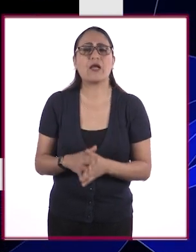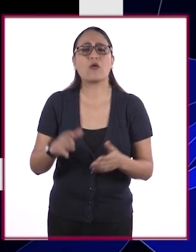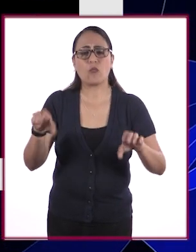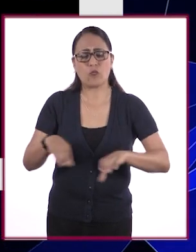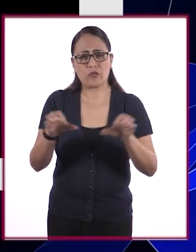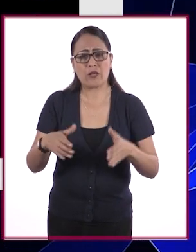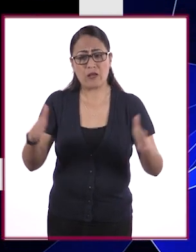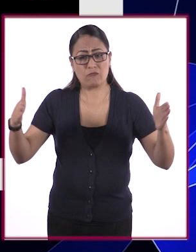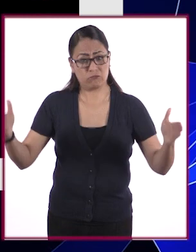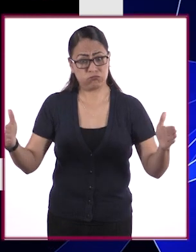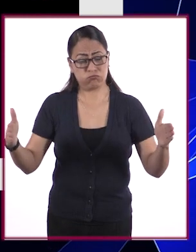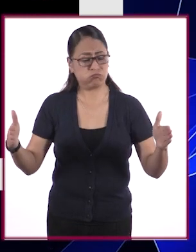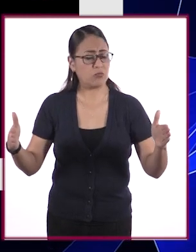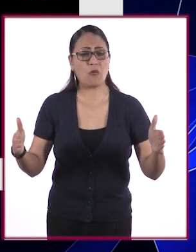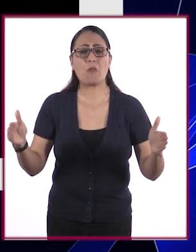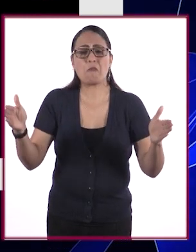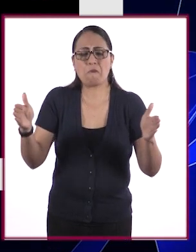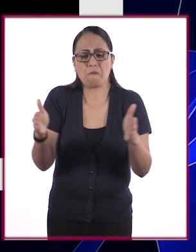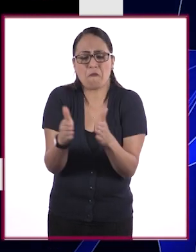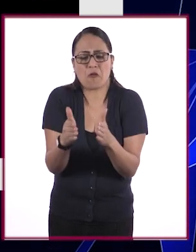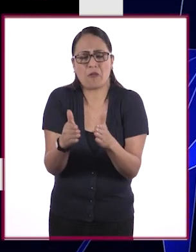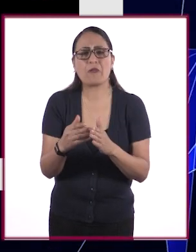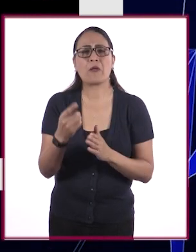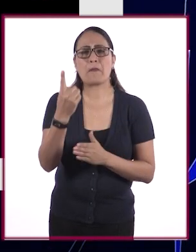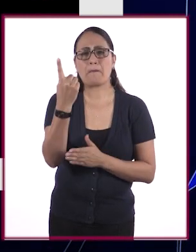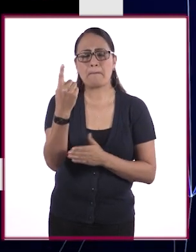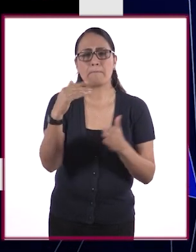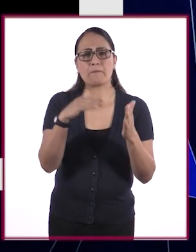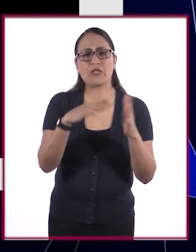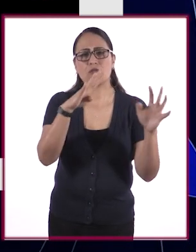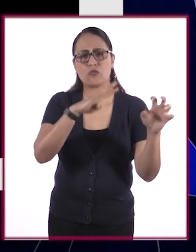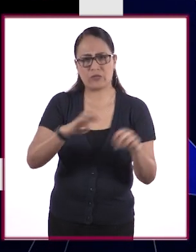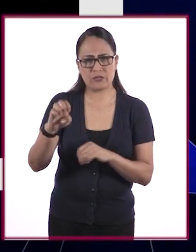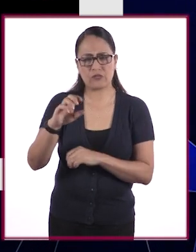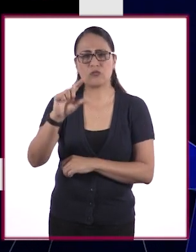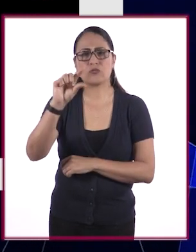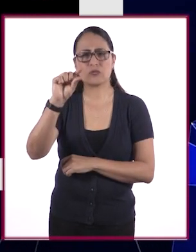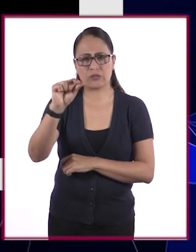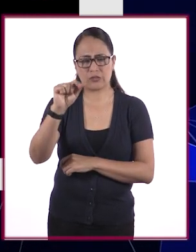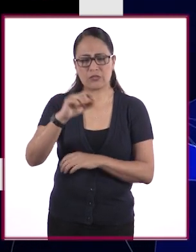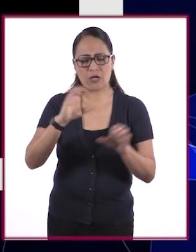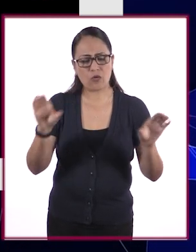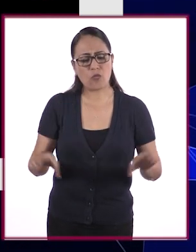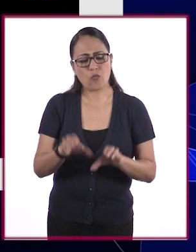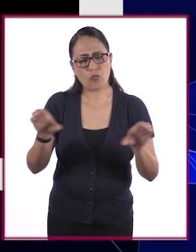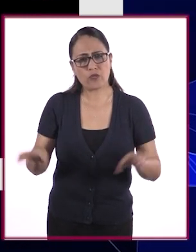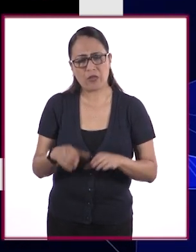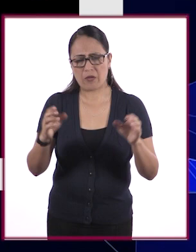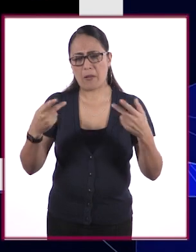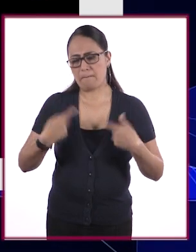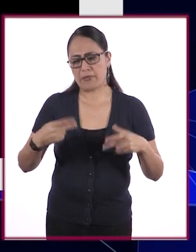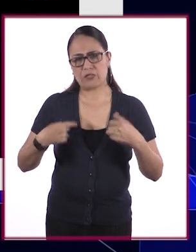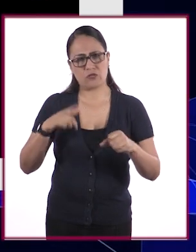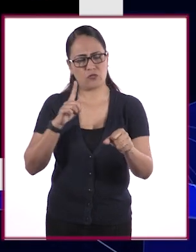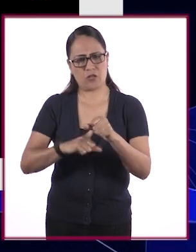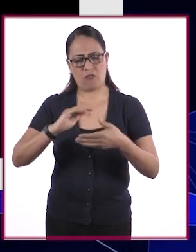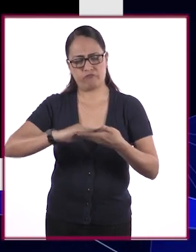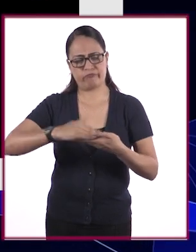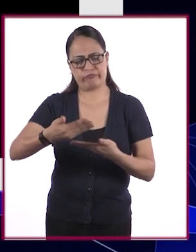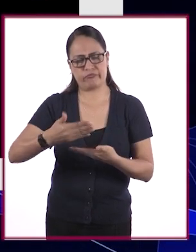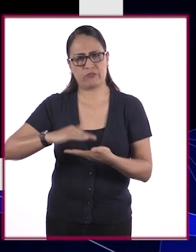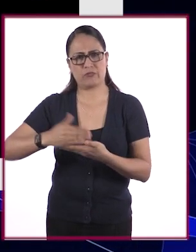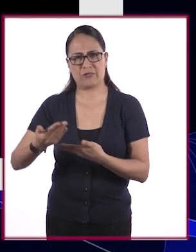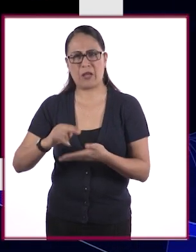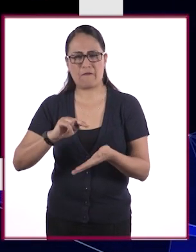las grandes computadoras a las mini computadoras. En los 70s se comenzaron a producir las computadoras